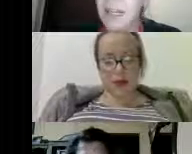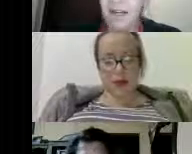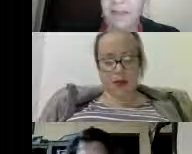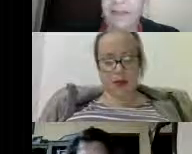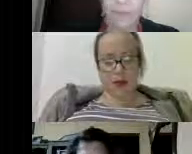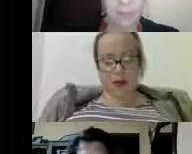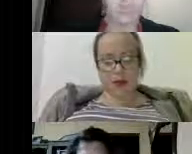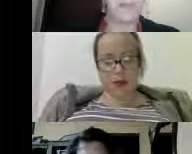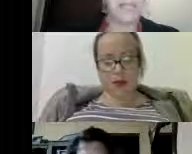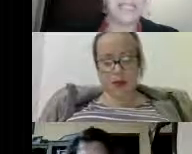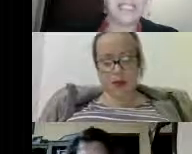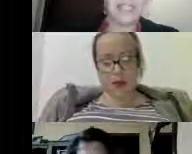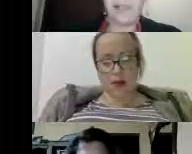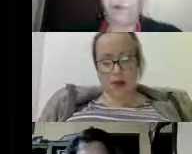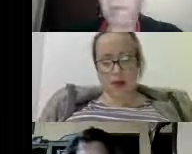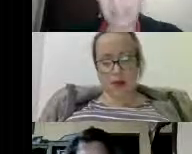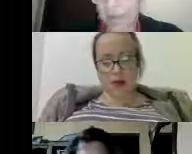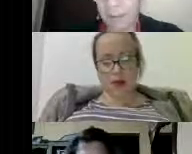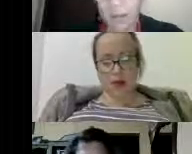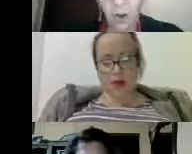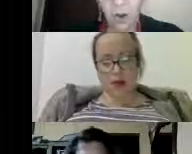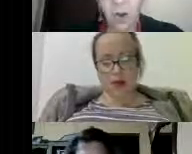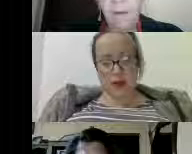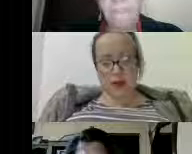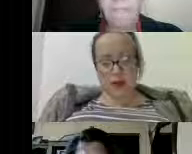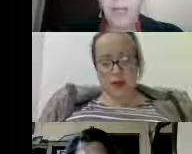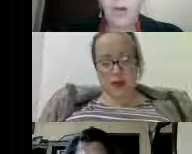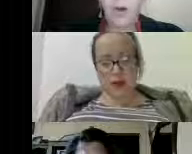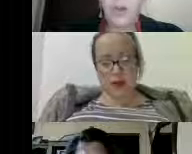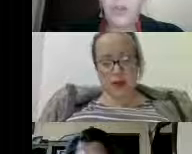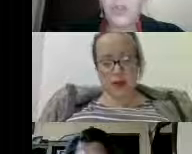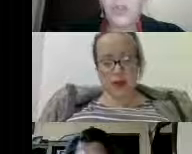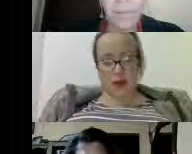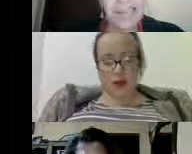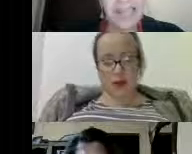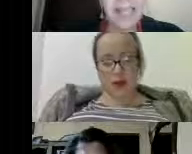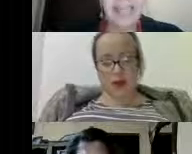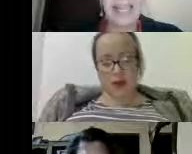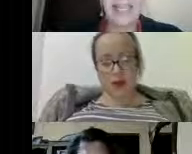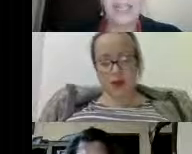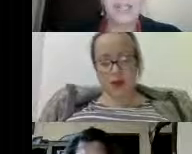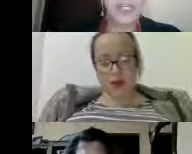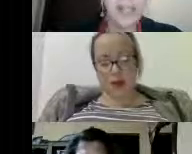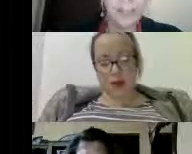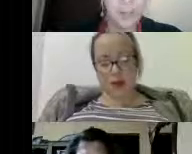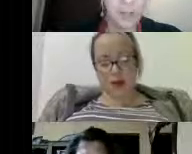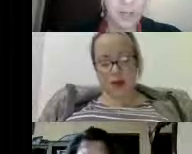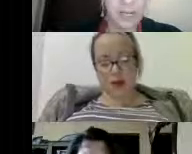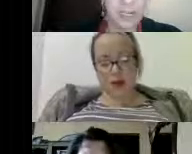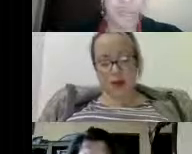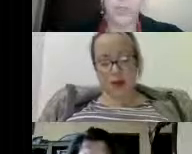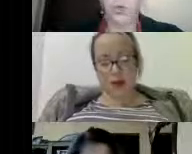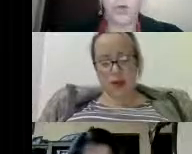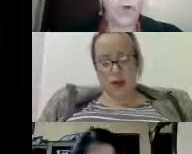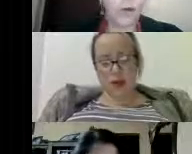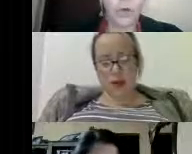sentir de las personas con VIH y de conversar también, ¿no? Pero yo soy una convencida de que la mayoría de las personas con